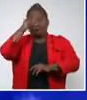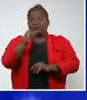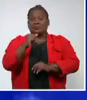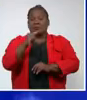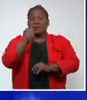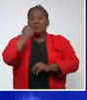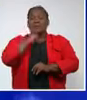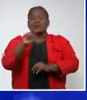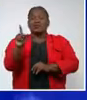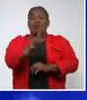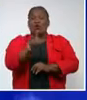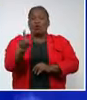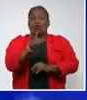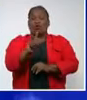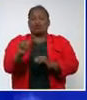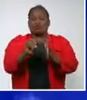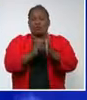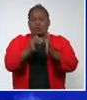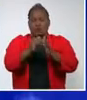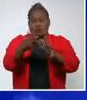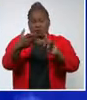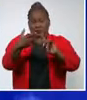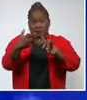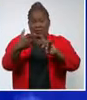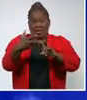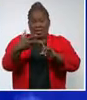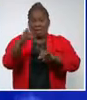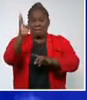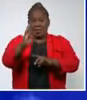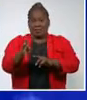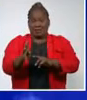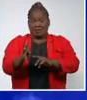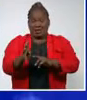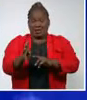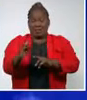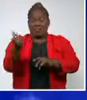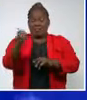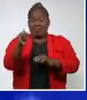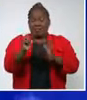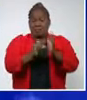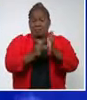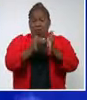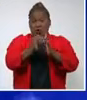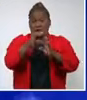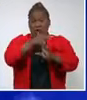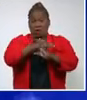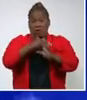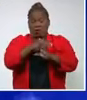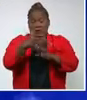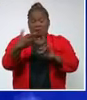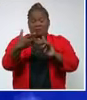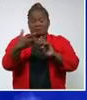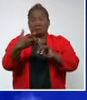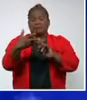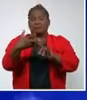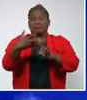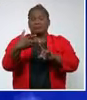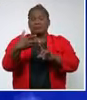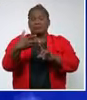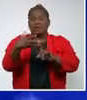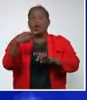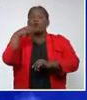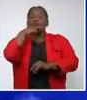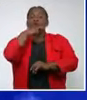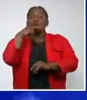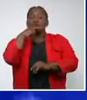11 millones, le sigue Brasil con 10 millones y medio, le sigue Rusia con